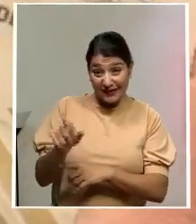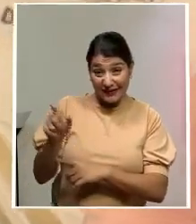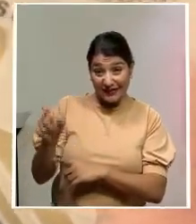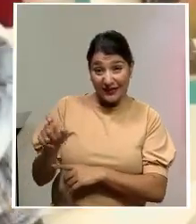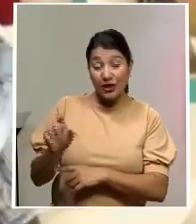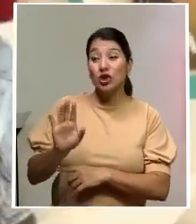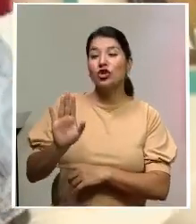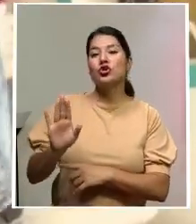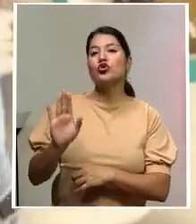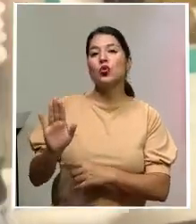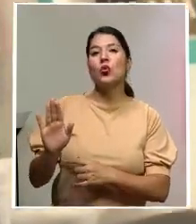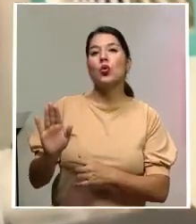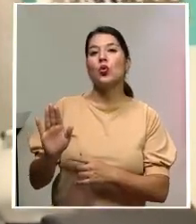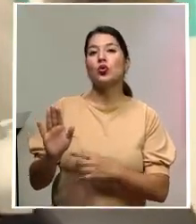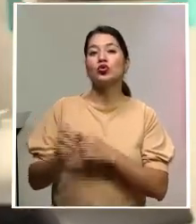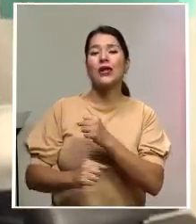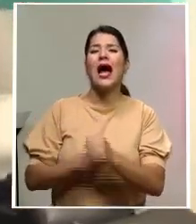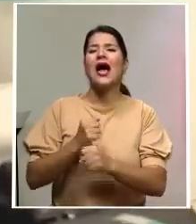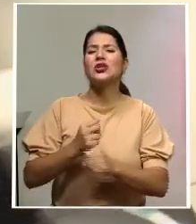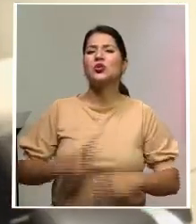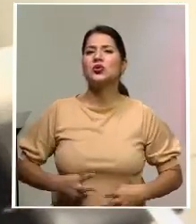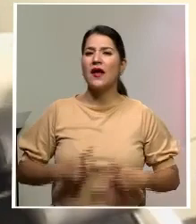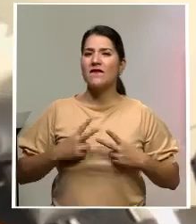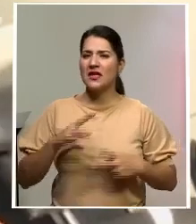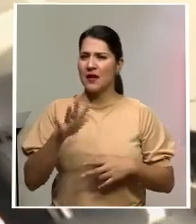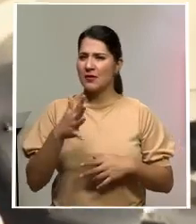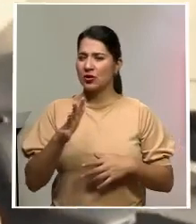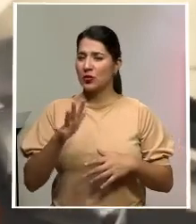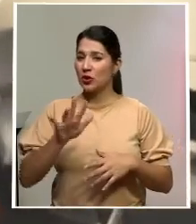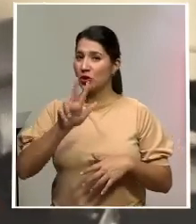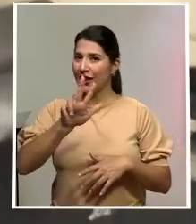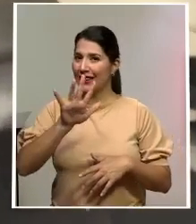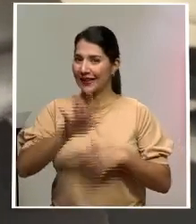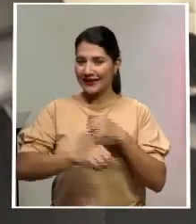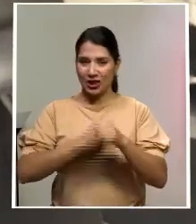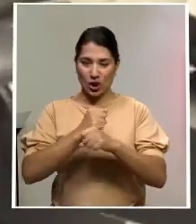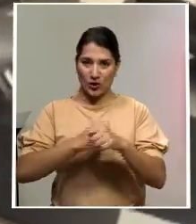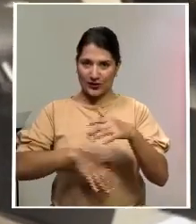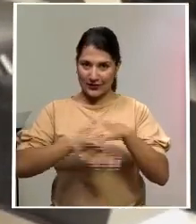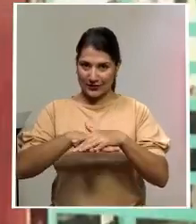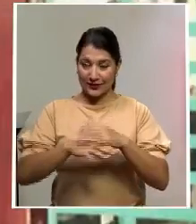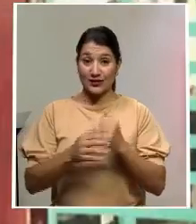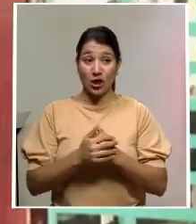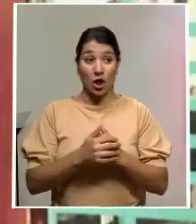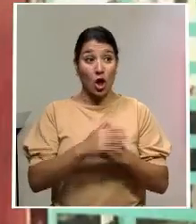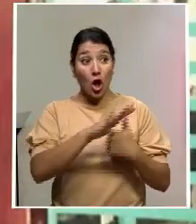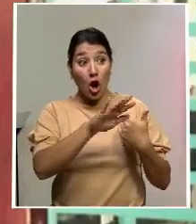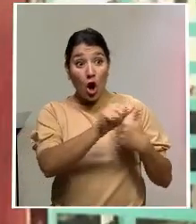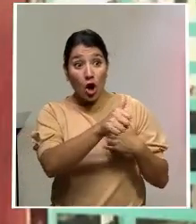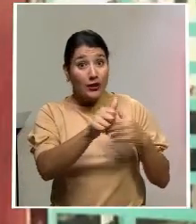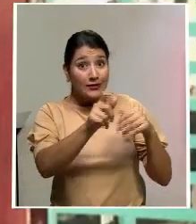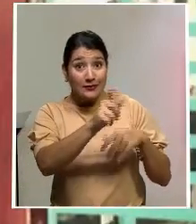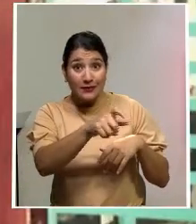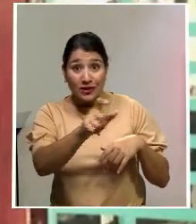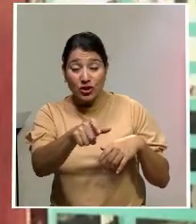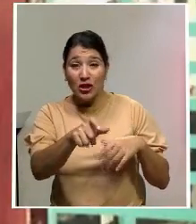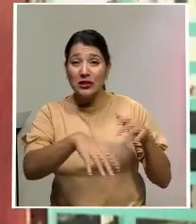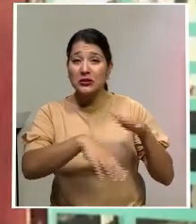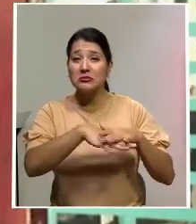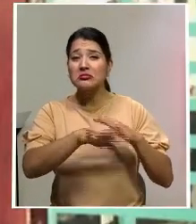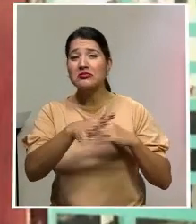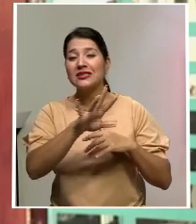las personas trans en México es de 35 años, frente a los 77 de toda la población, según la